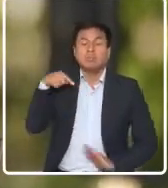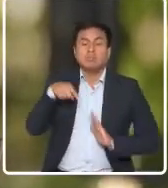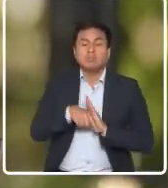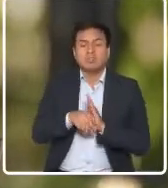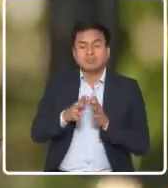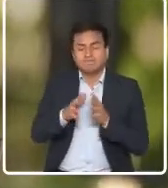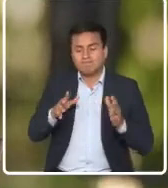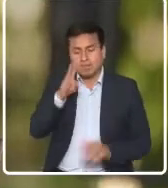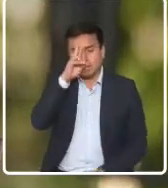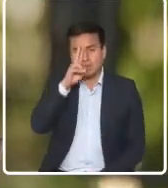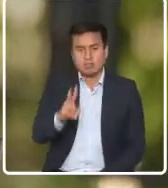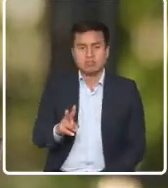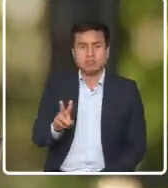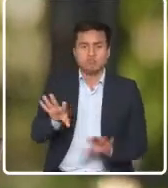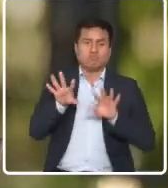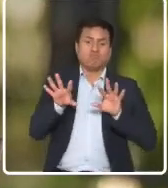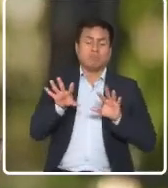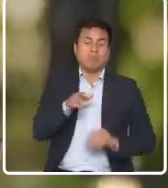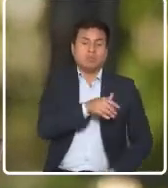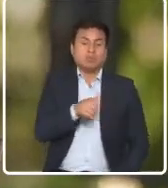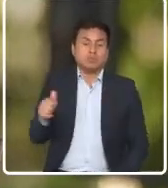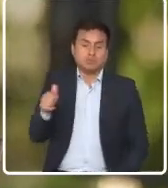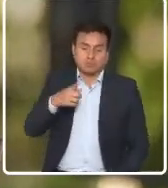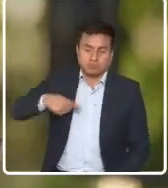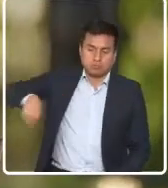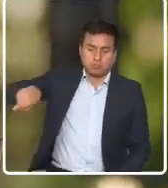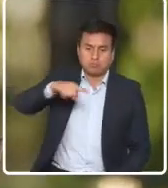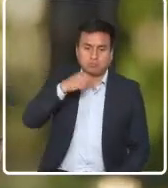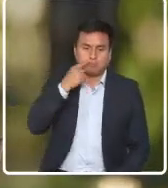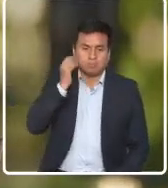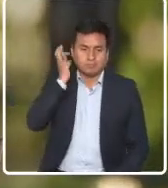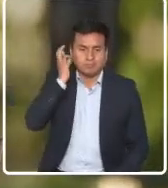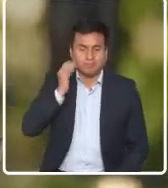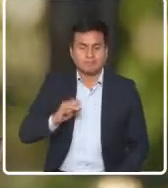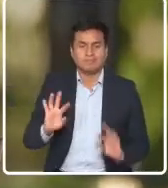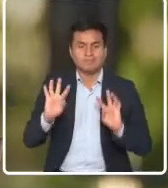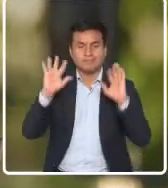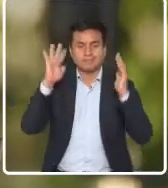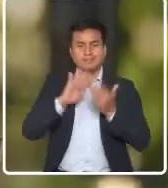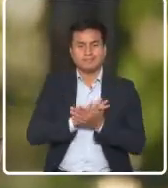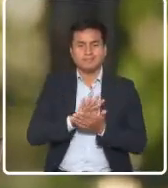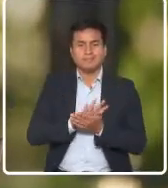admiración para todas y todos ellos.